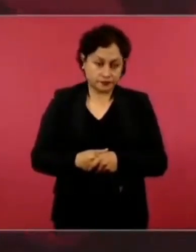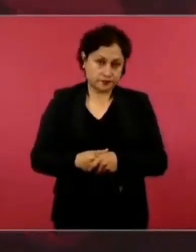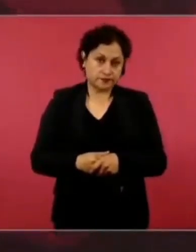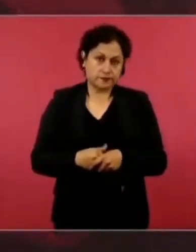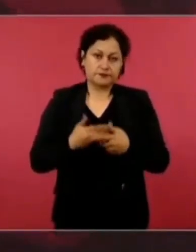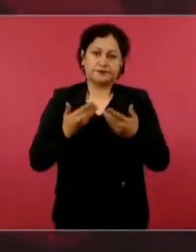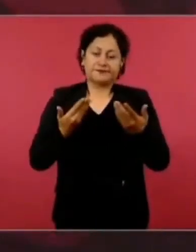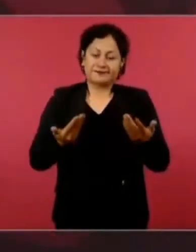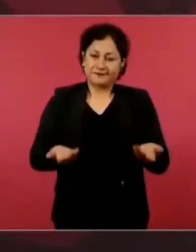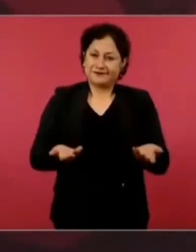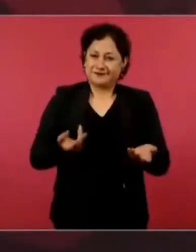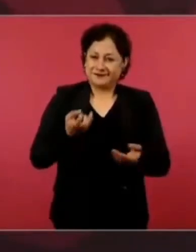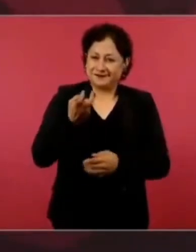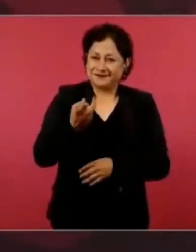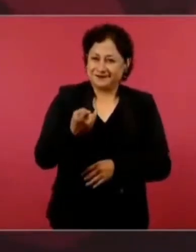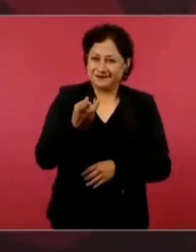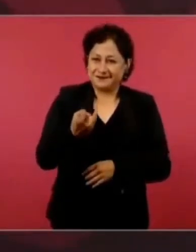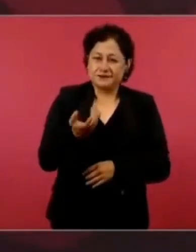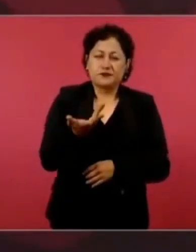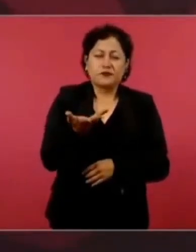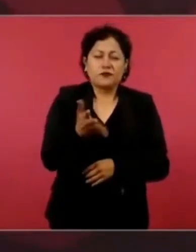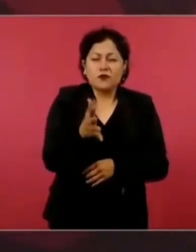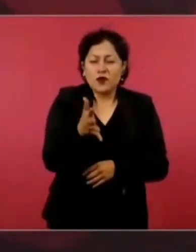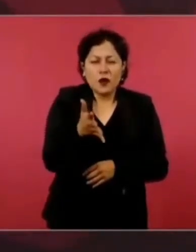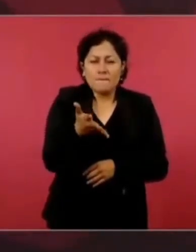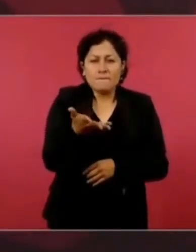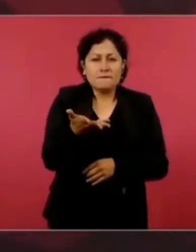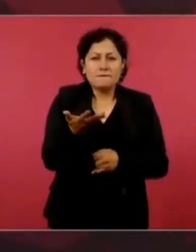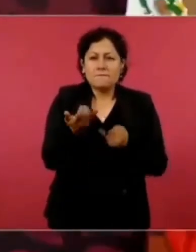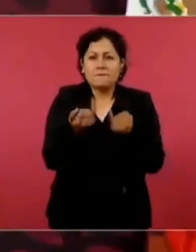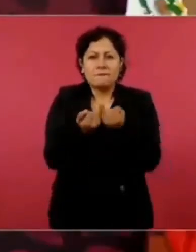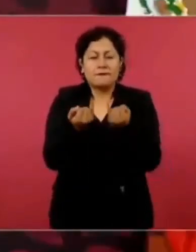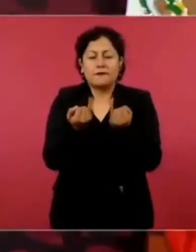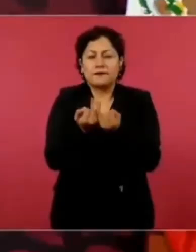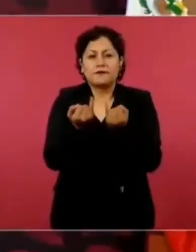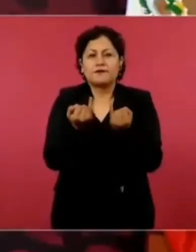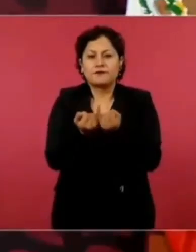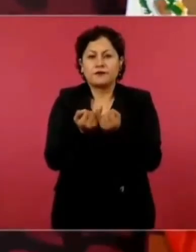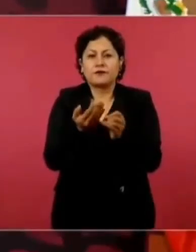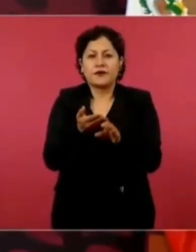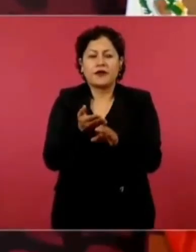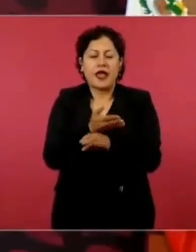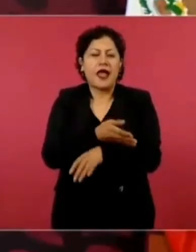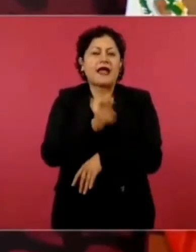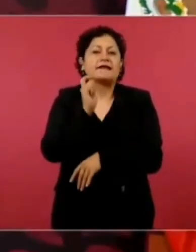Entonces, es un poco lo que sucedió con la elección,